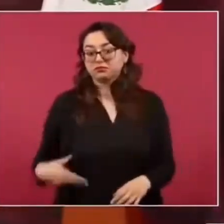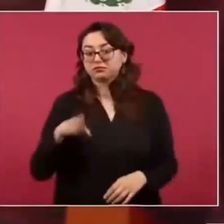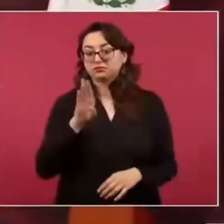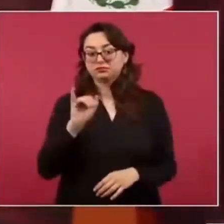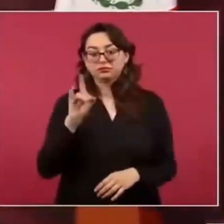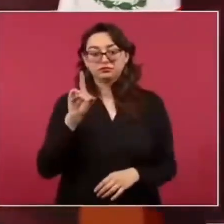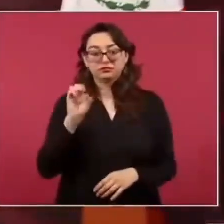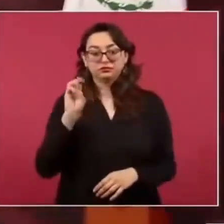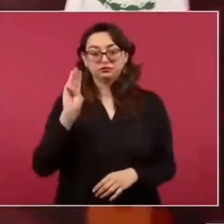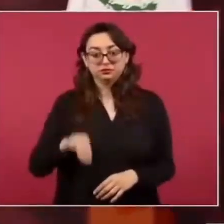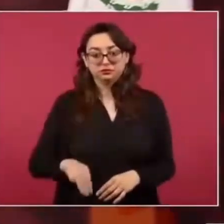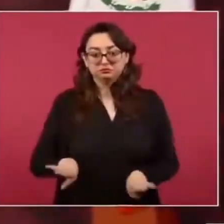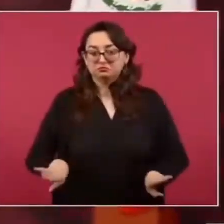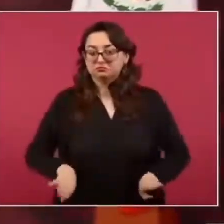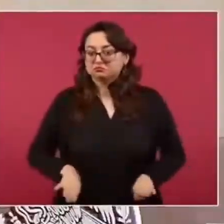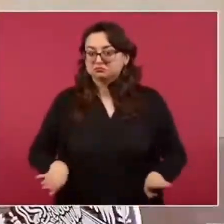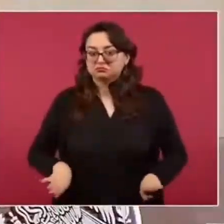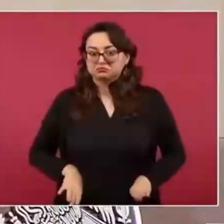como